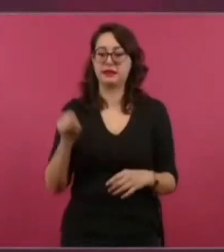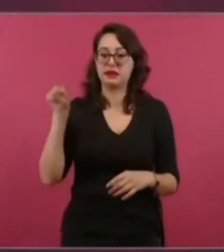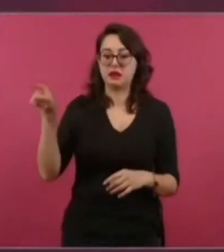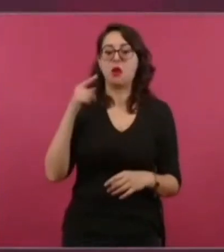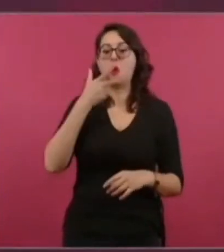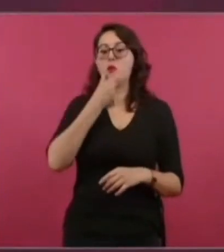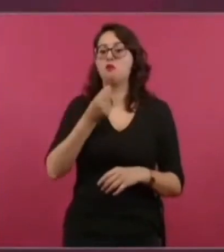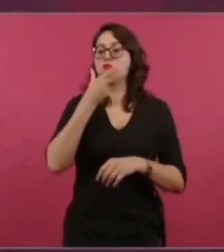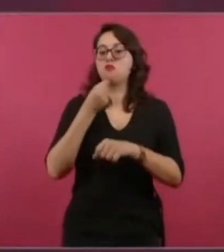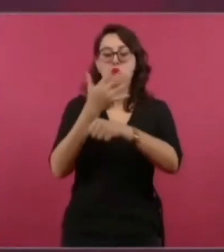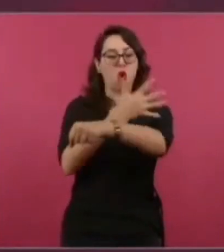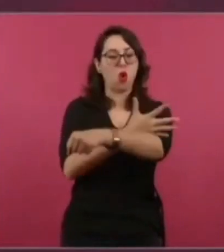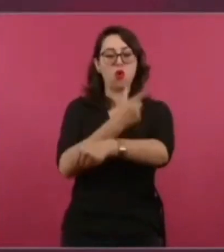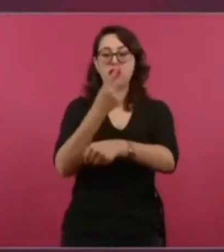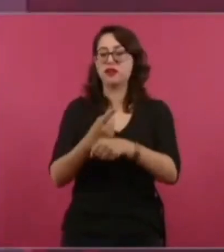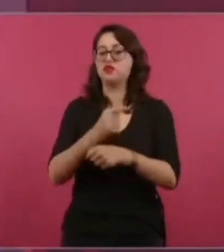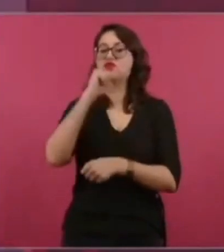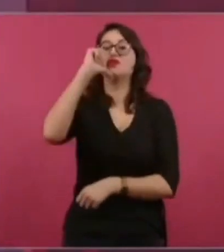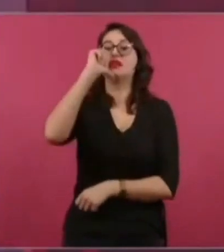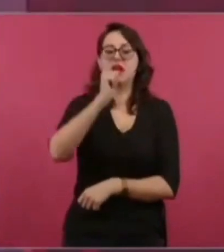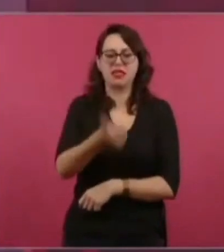extremo,